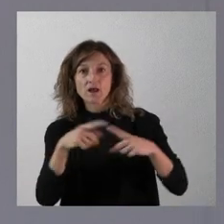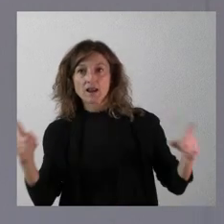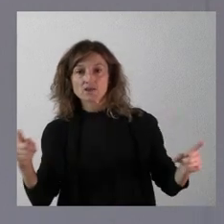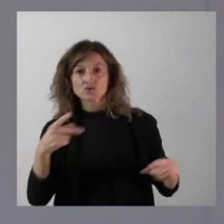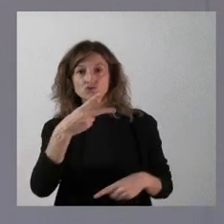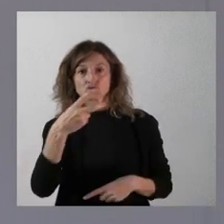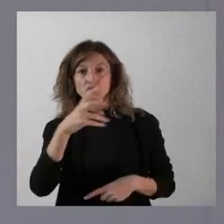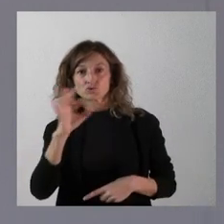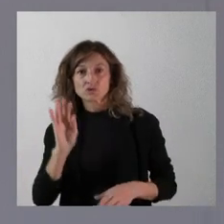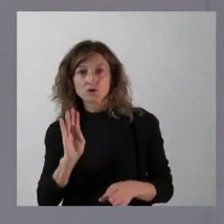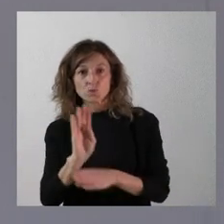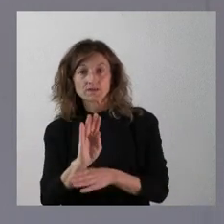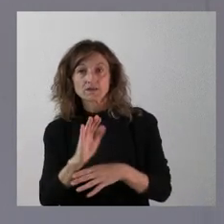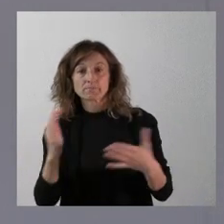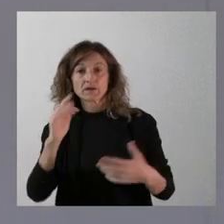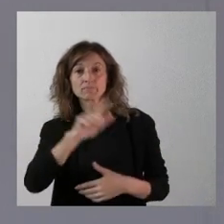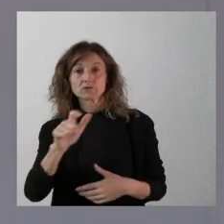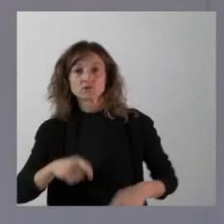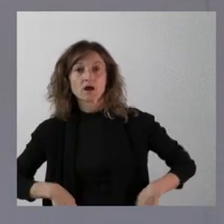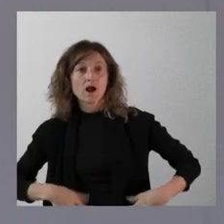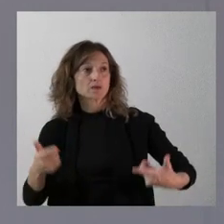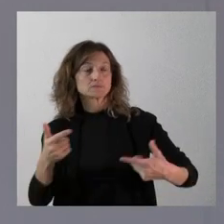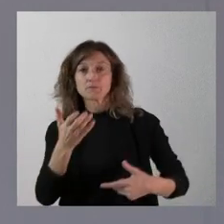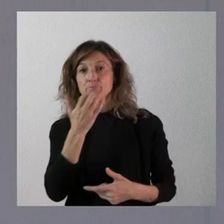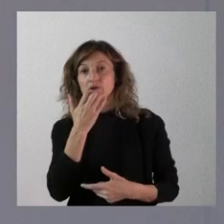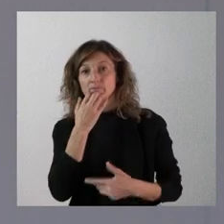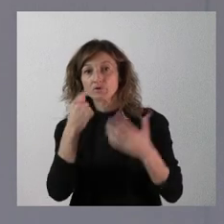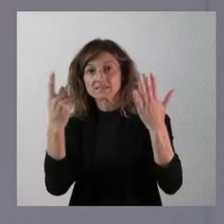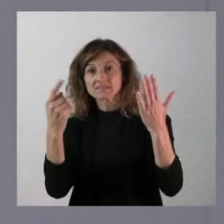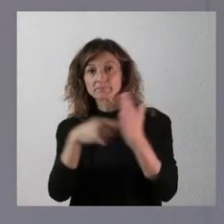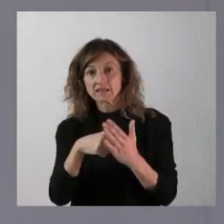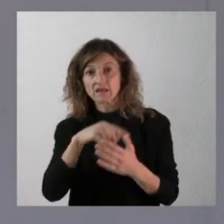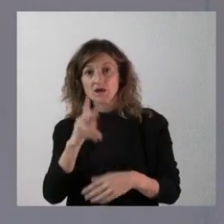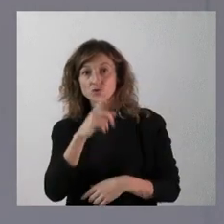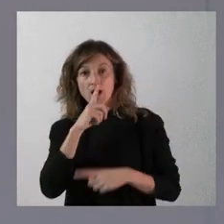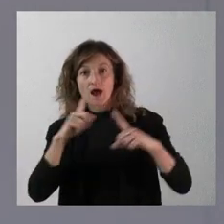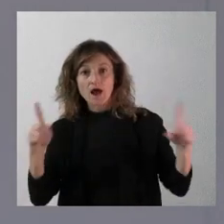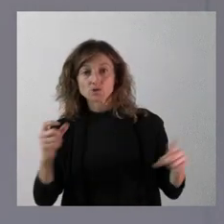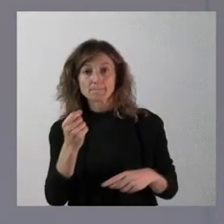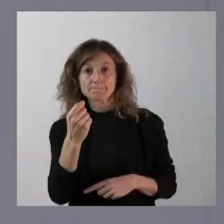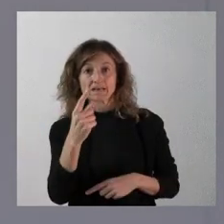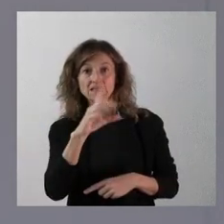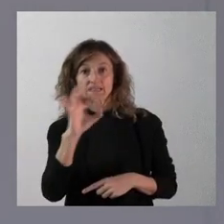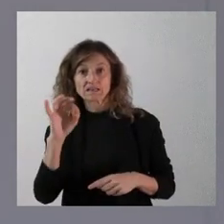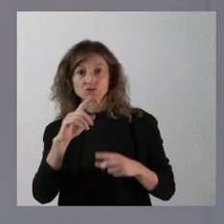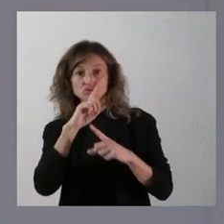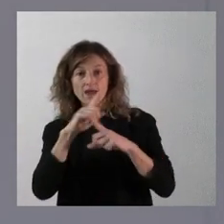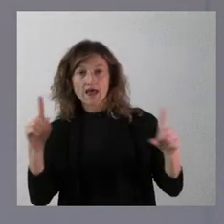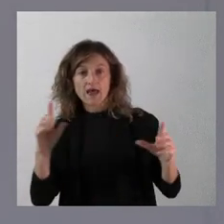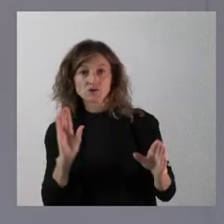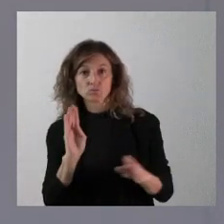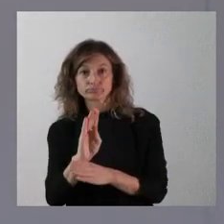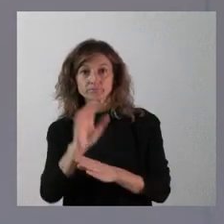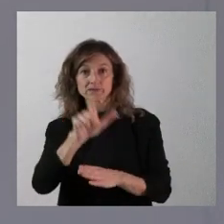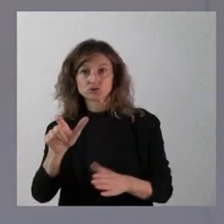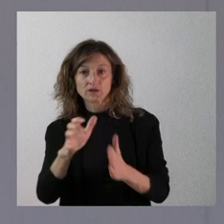250 pero para una persona que pueda tener un coste de 6000 euros al año podemos hablar de 1.500 euros anuales para estas